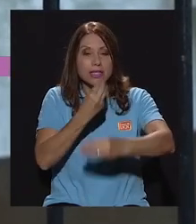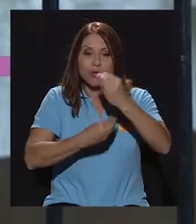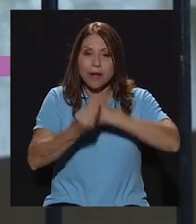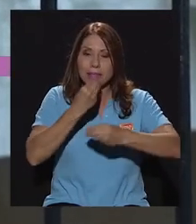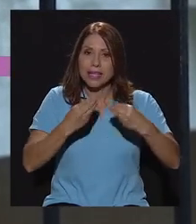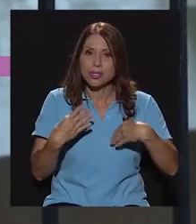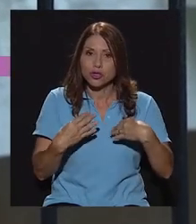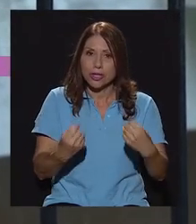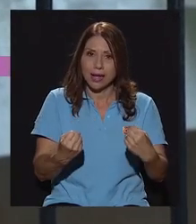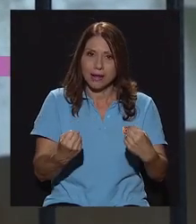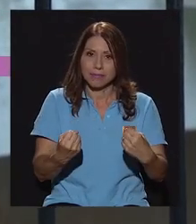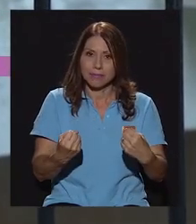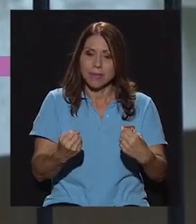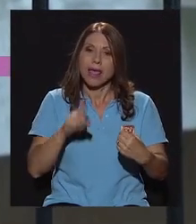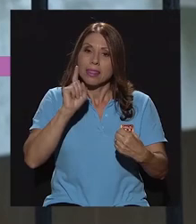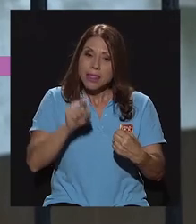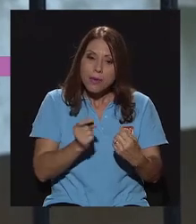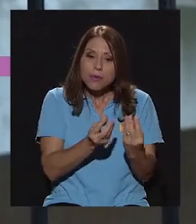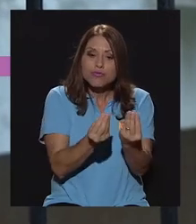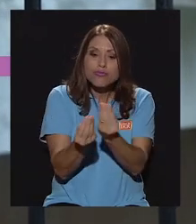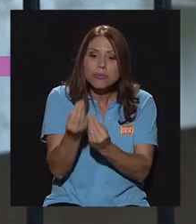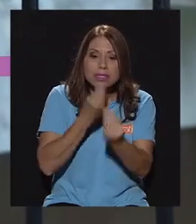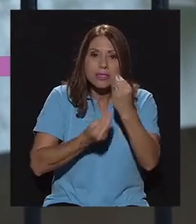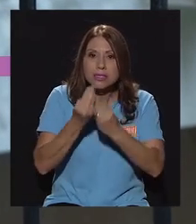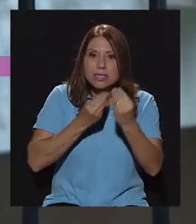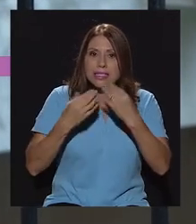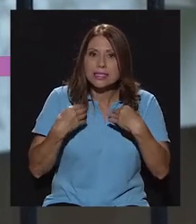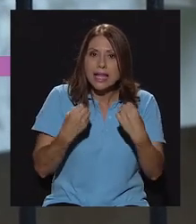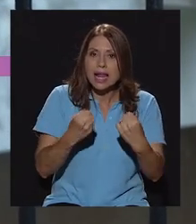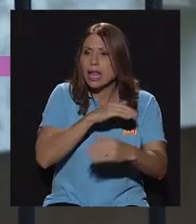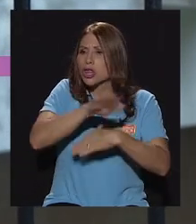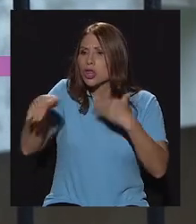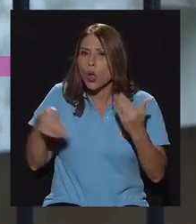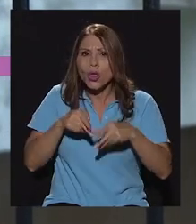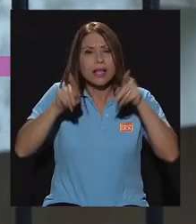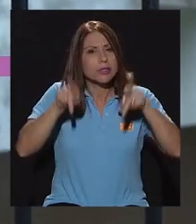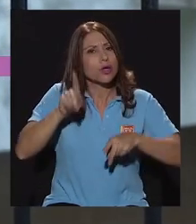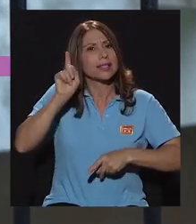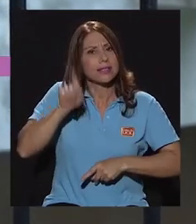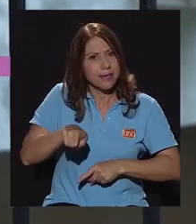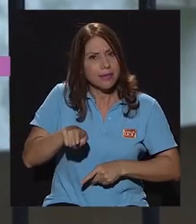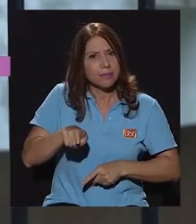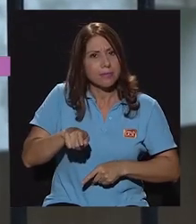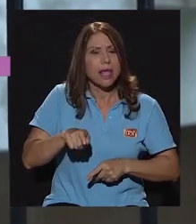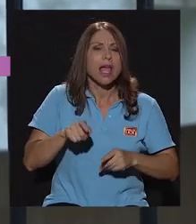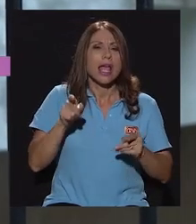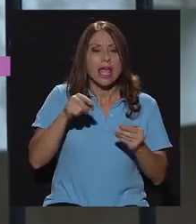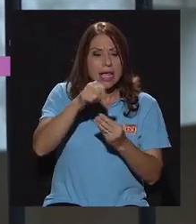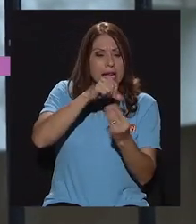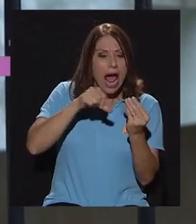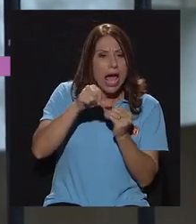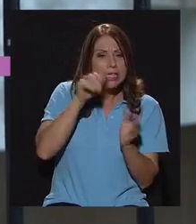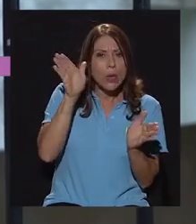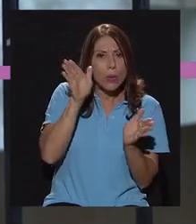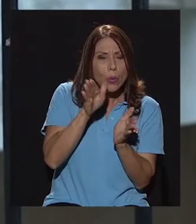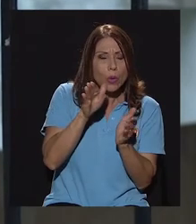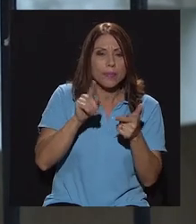una alimentación sana. Es una alimentación que todos deberíamos de llevar, baja en grasa, adecuada en fibra,